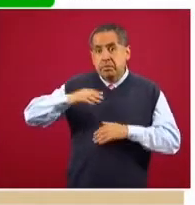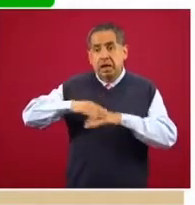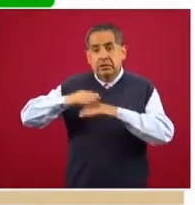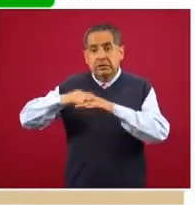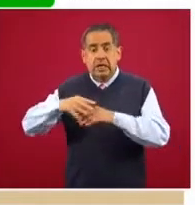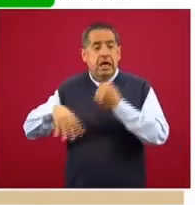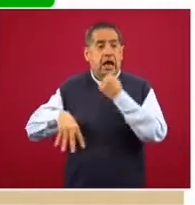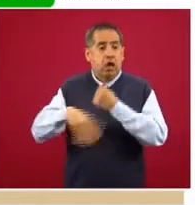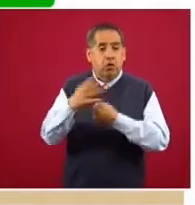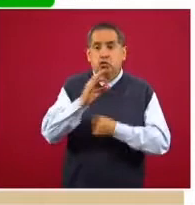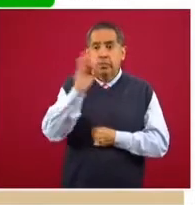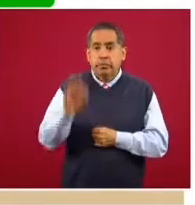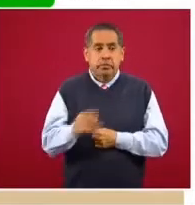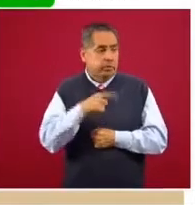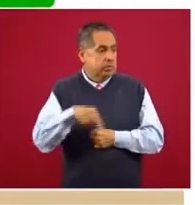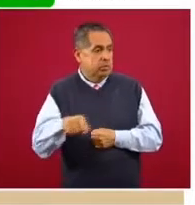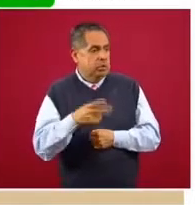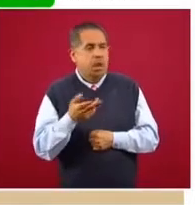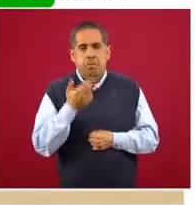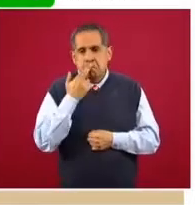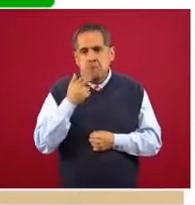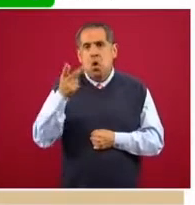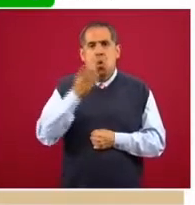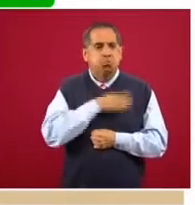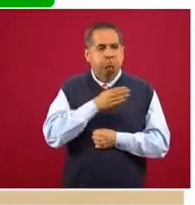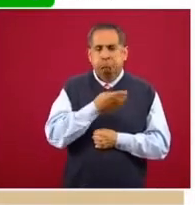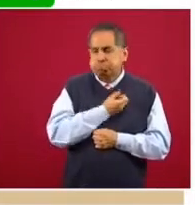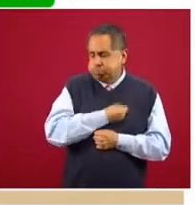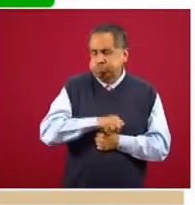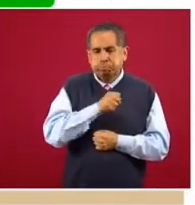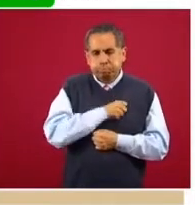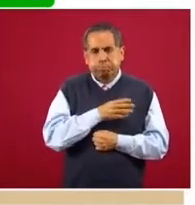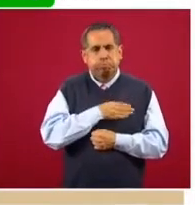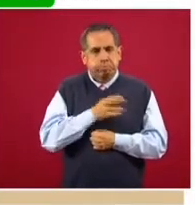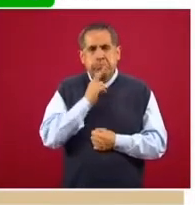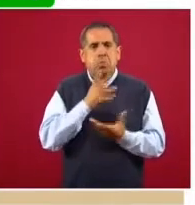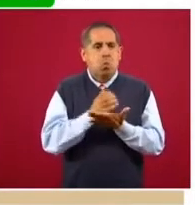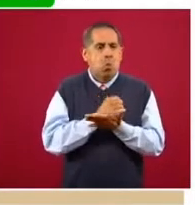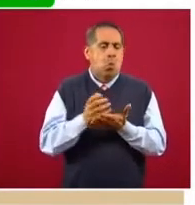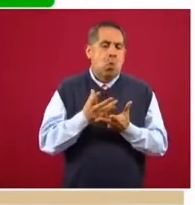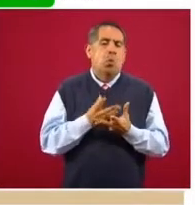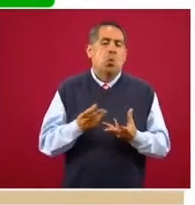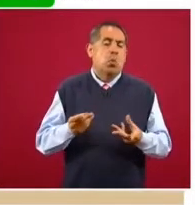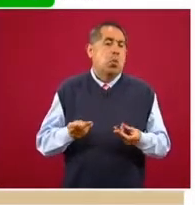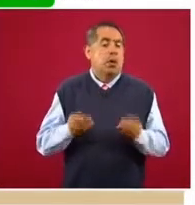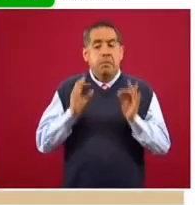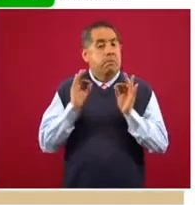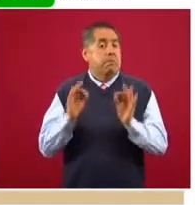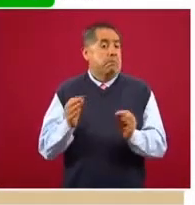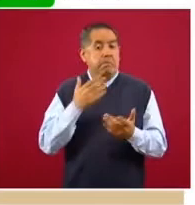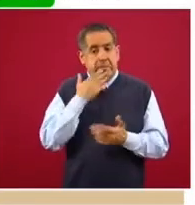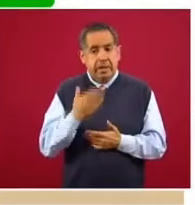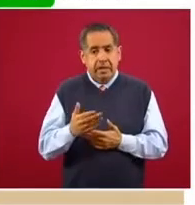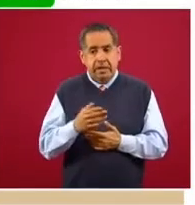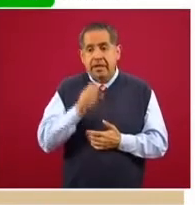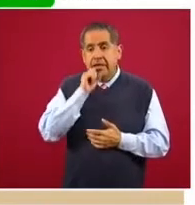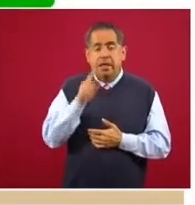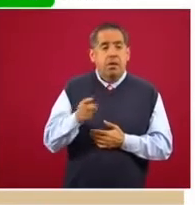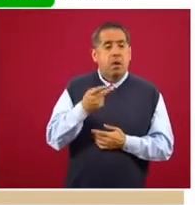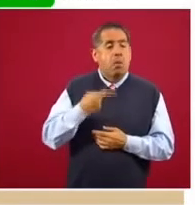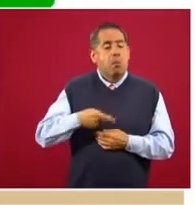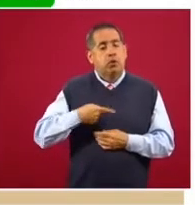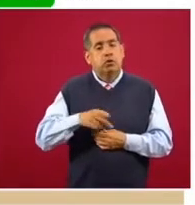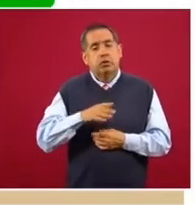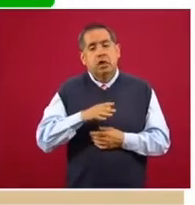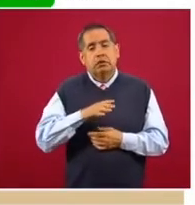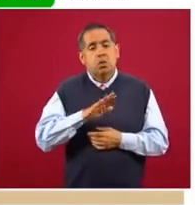más 14% en estas 2 últimas semanas, y algo que es importante porque también hay un descenso de prácticamente